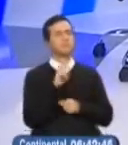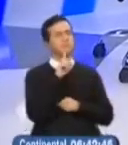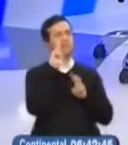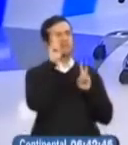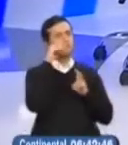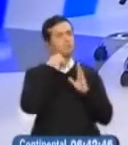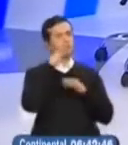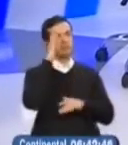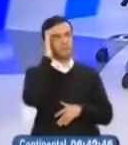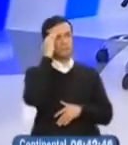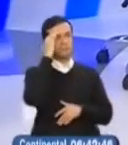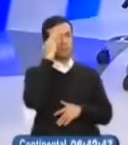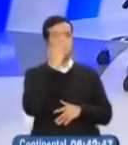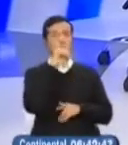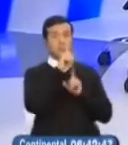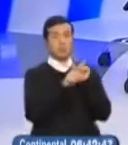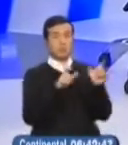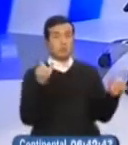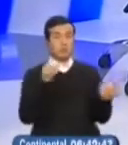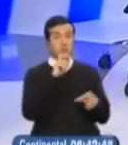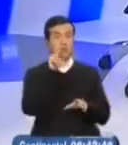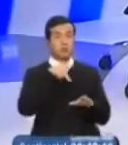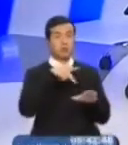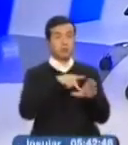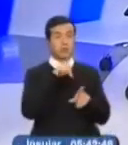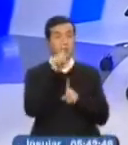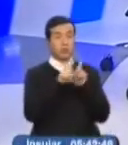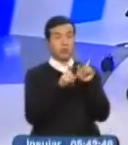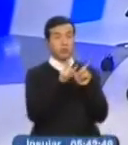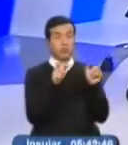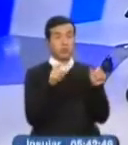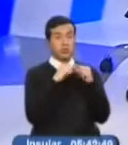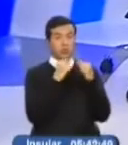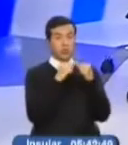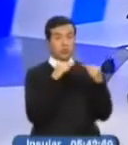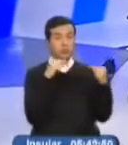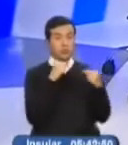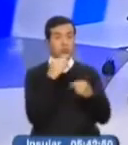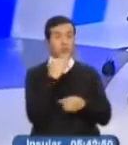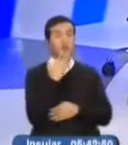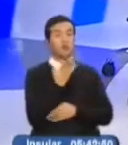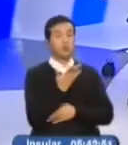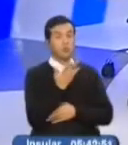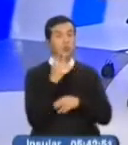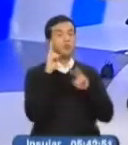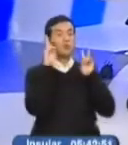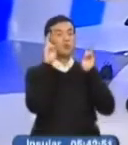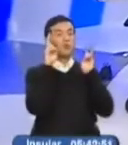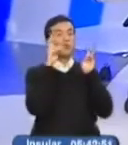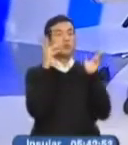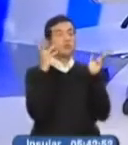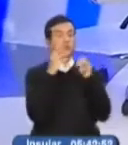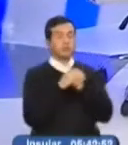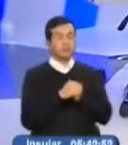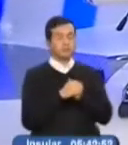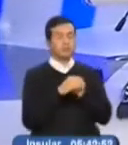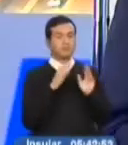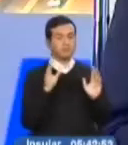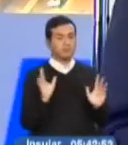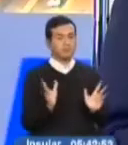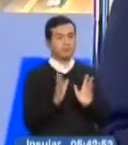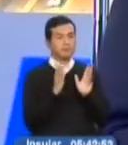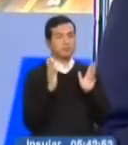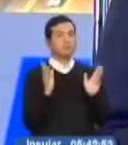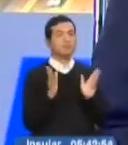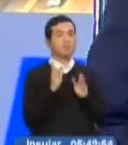ha preocupado, sobre todo a los analistas económicos y algunos sectores de la oposición, es el tema del incentivo